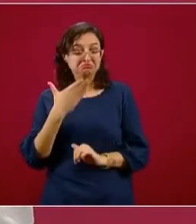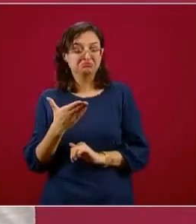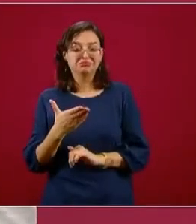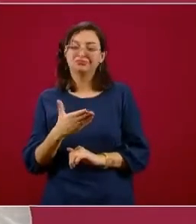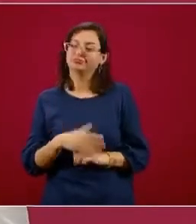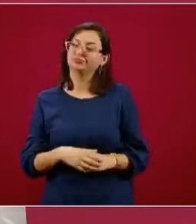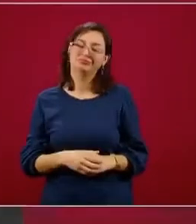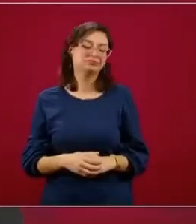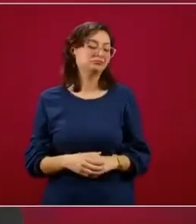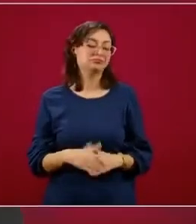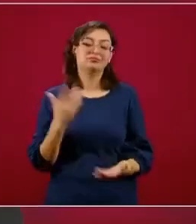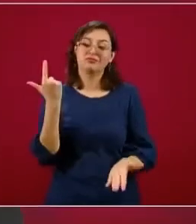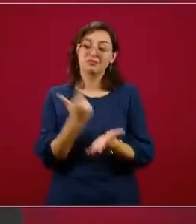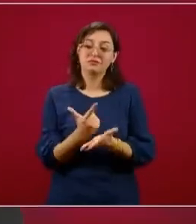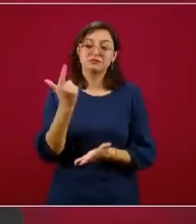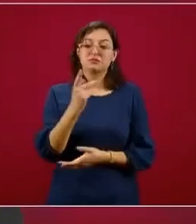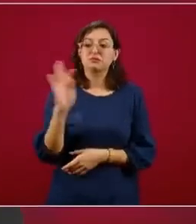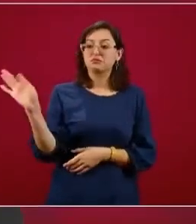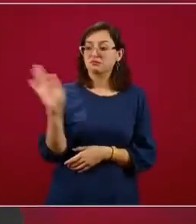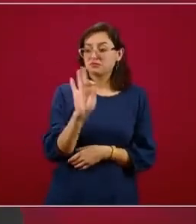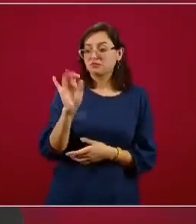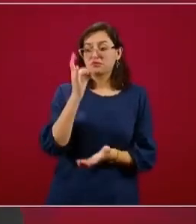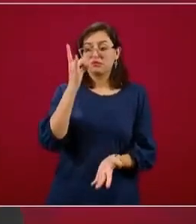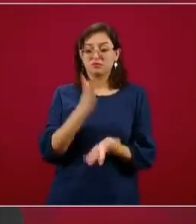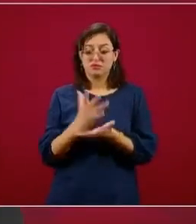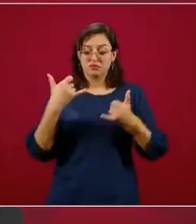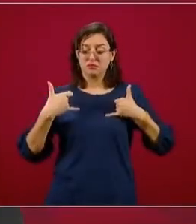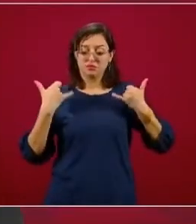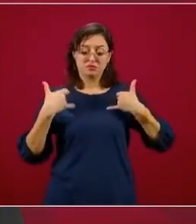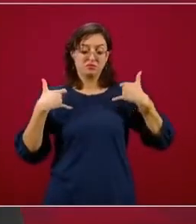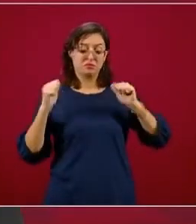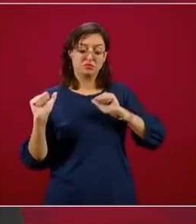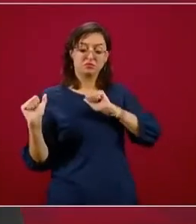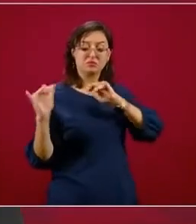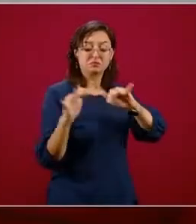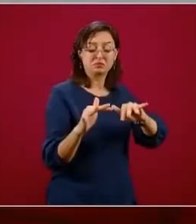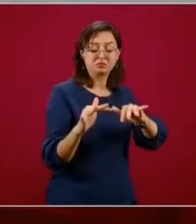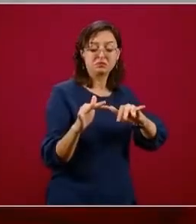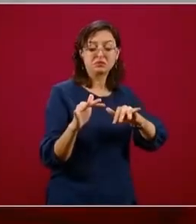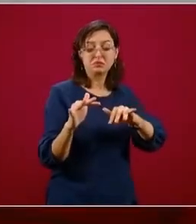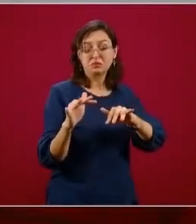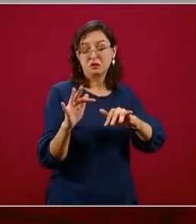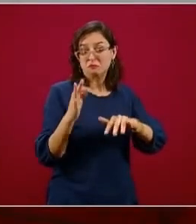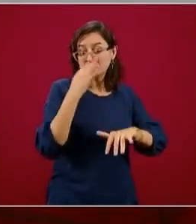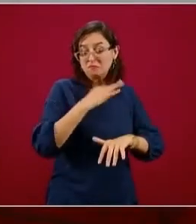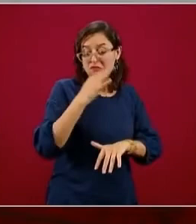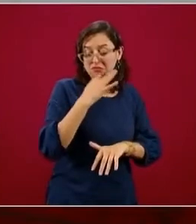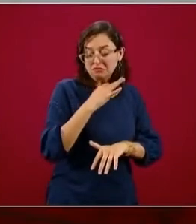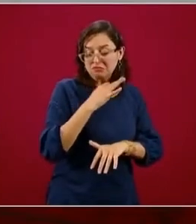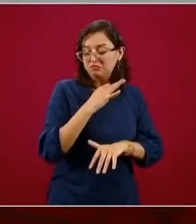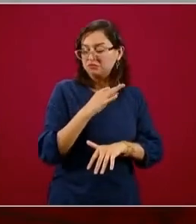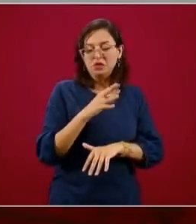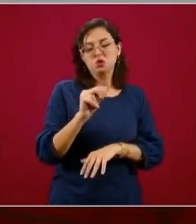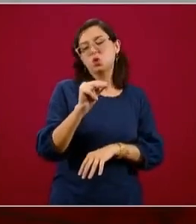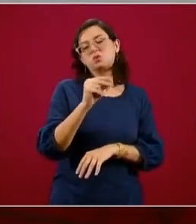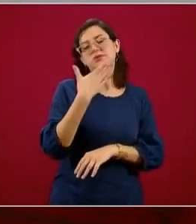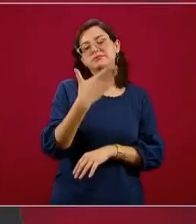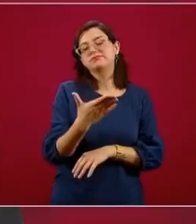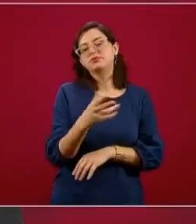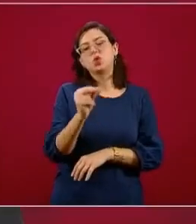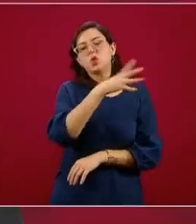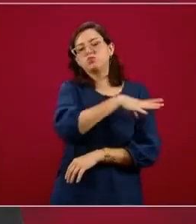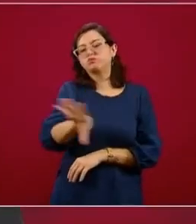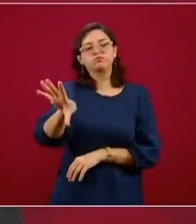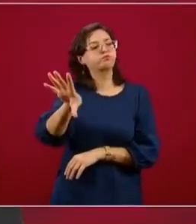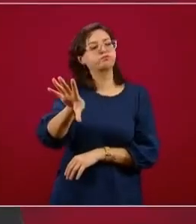que pudiera ser que solo personas jóvenes concurrieran a esta hipotética fiesta. Entonces, reprobamos completamente este tipo